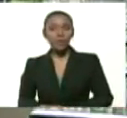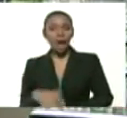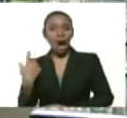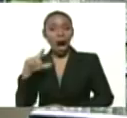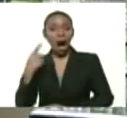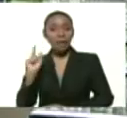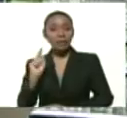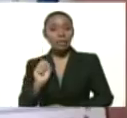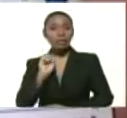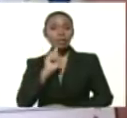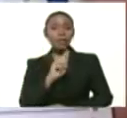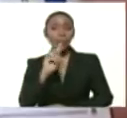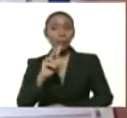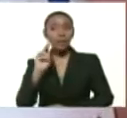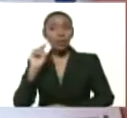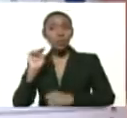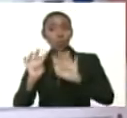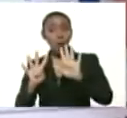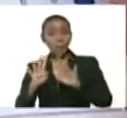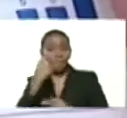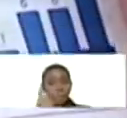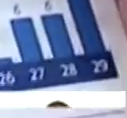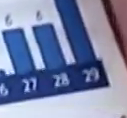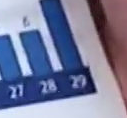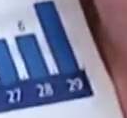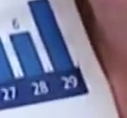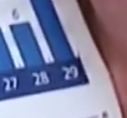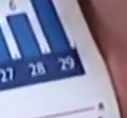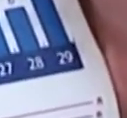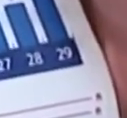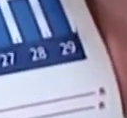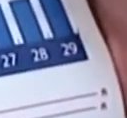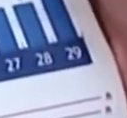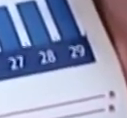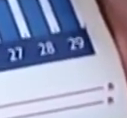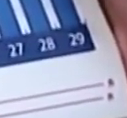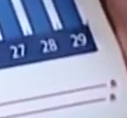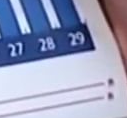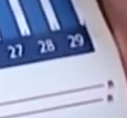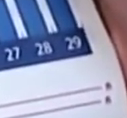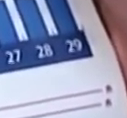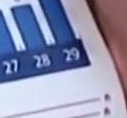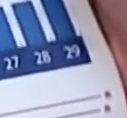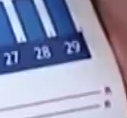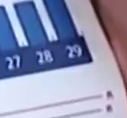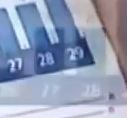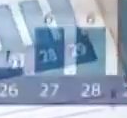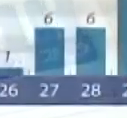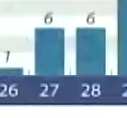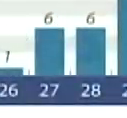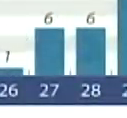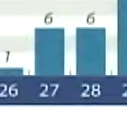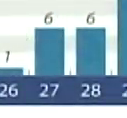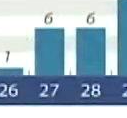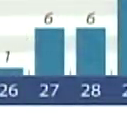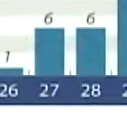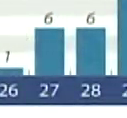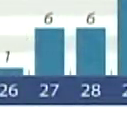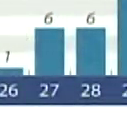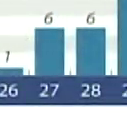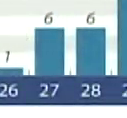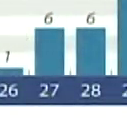con 129 pacientes positivos, 10 en las últimas 24